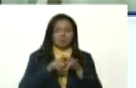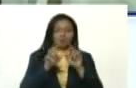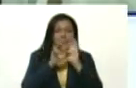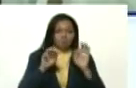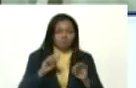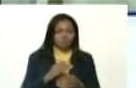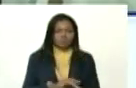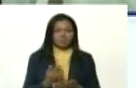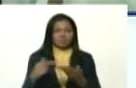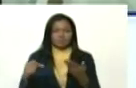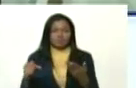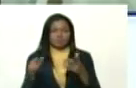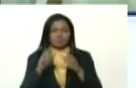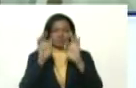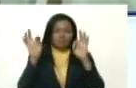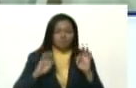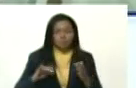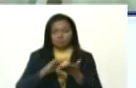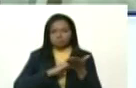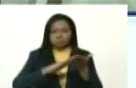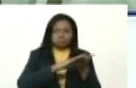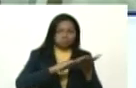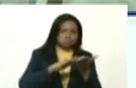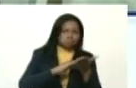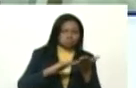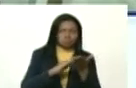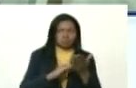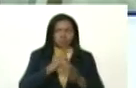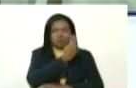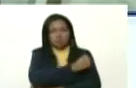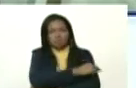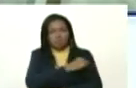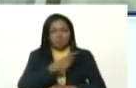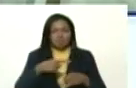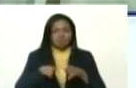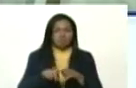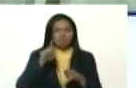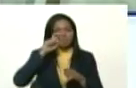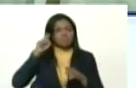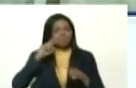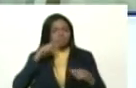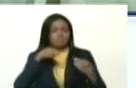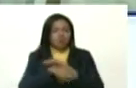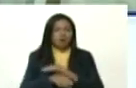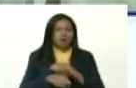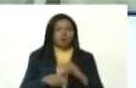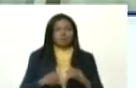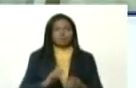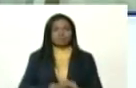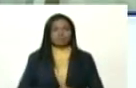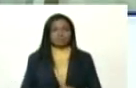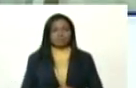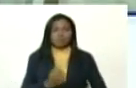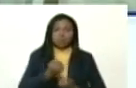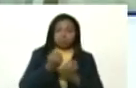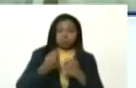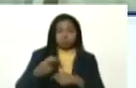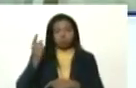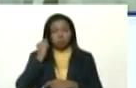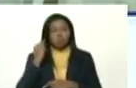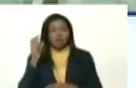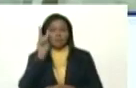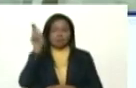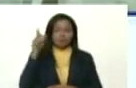las distintas áreas recuperadas del Hospital Materno Doctor José Antonio Vargas, apoyando a la mujer